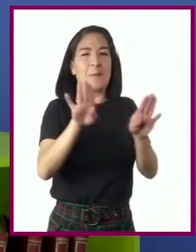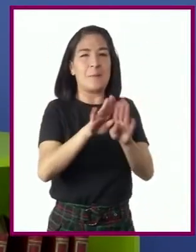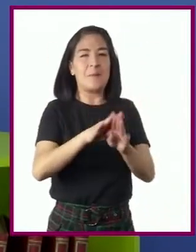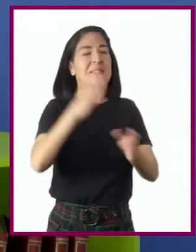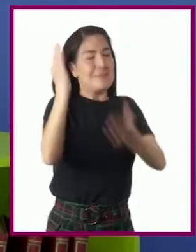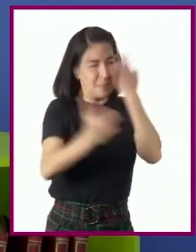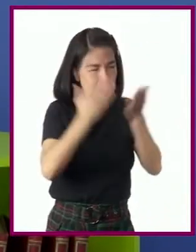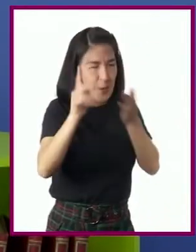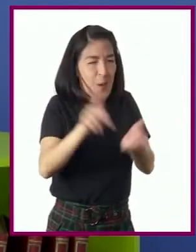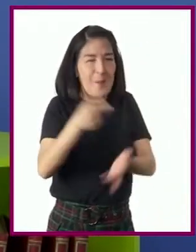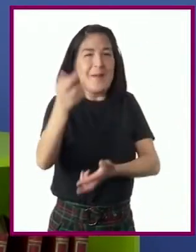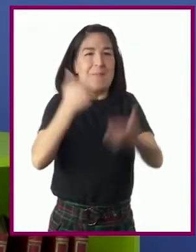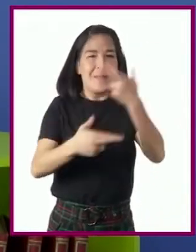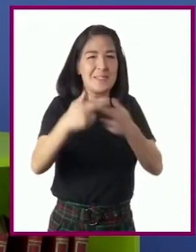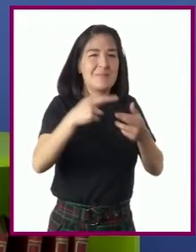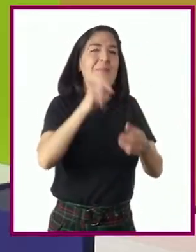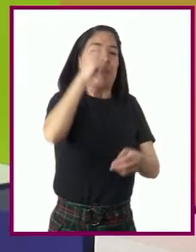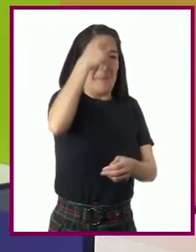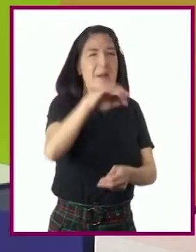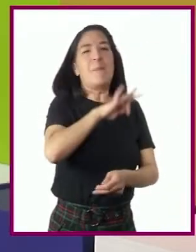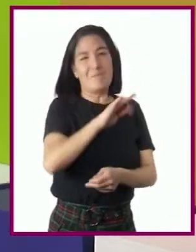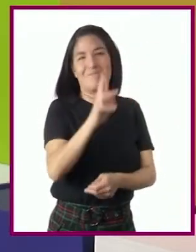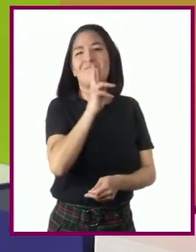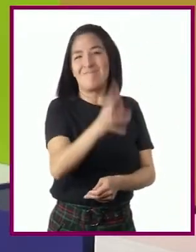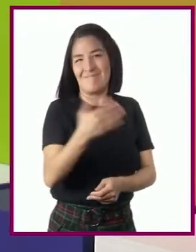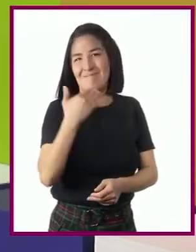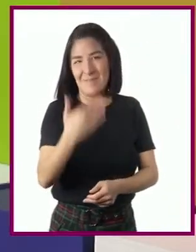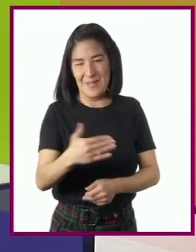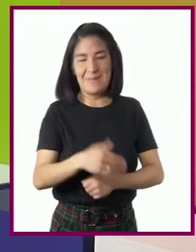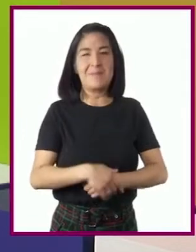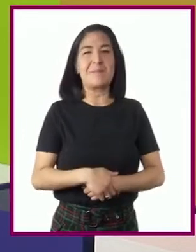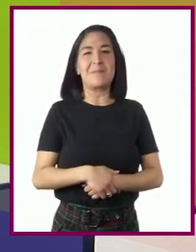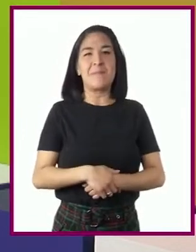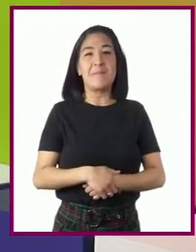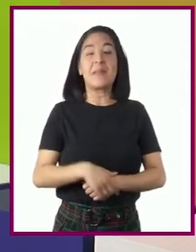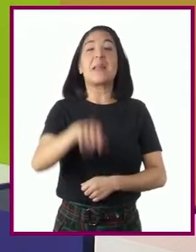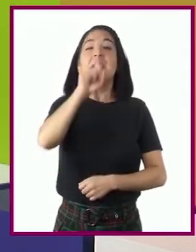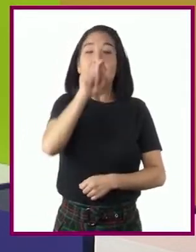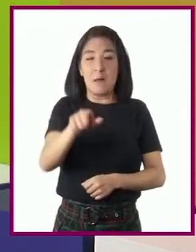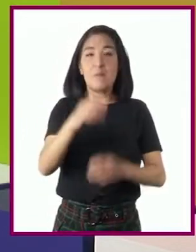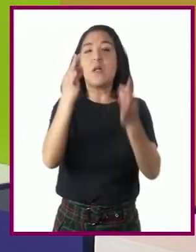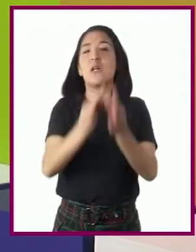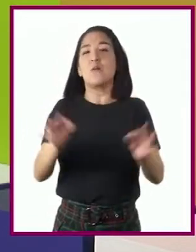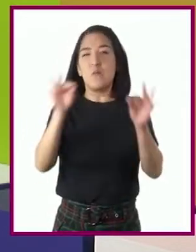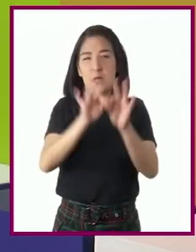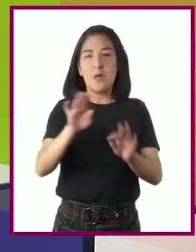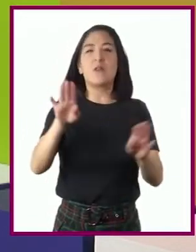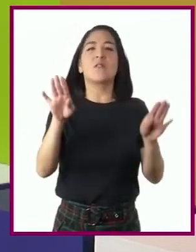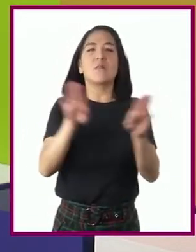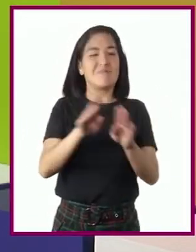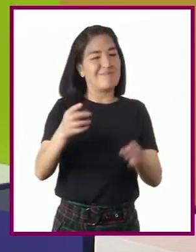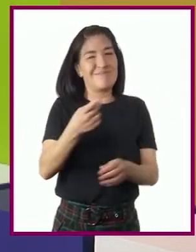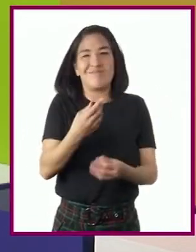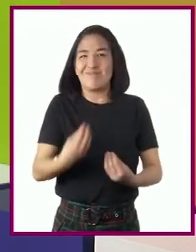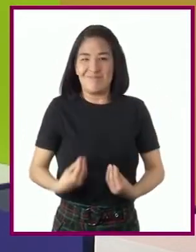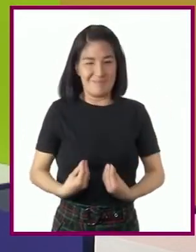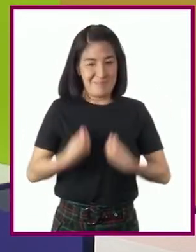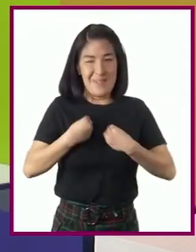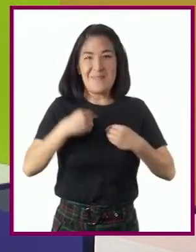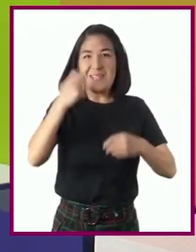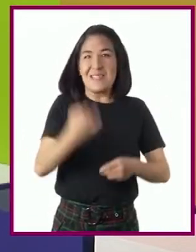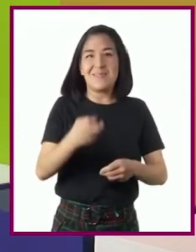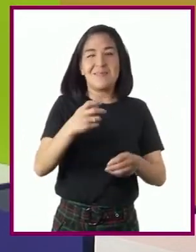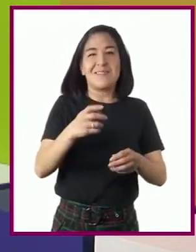nuevamente, es decir, resolver el problema. También es importante tomar en cuenta que vivimos en tiempos de incertidumbre.